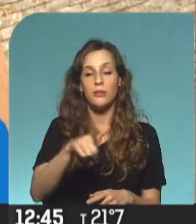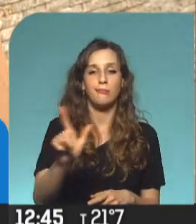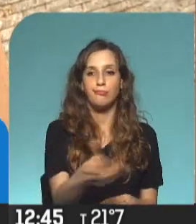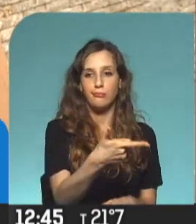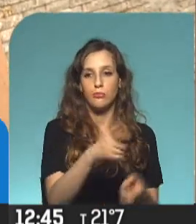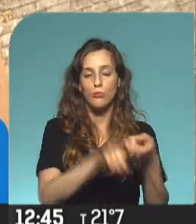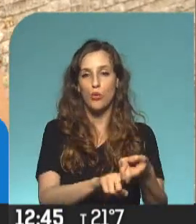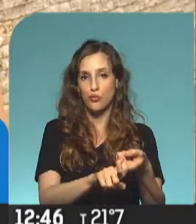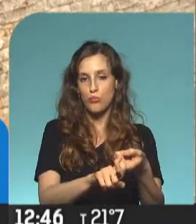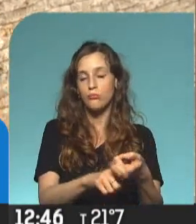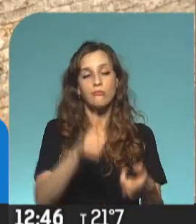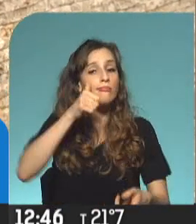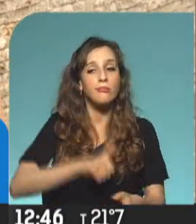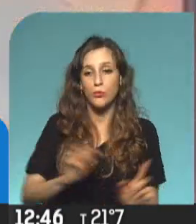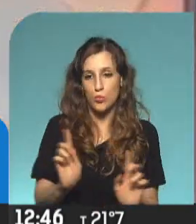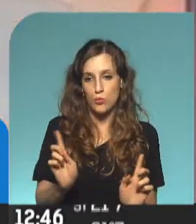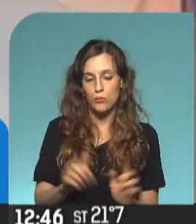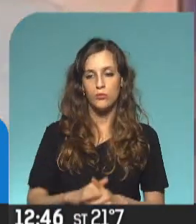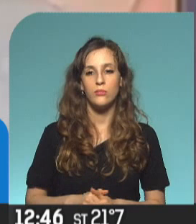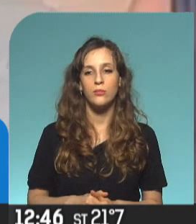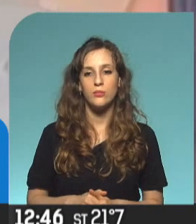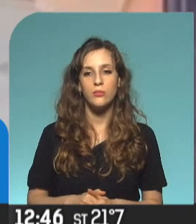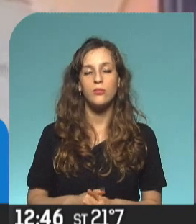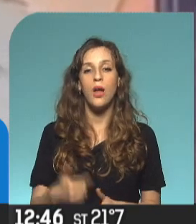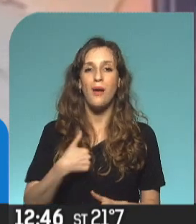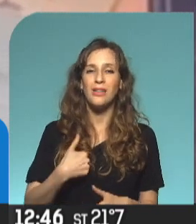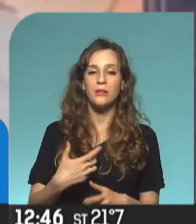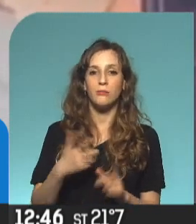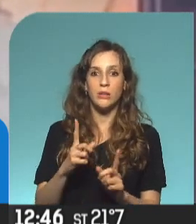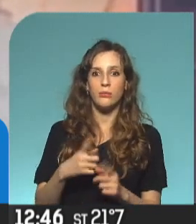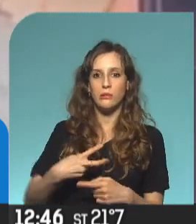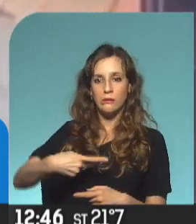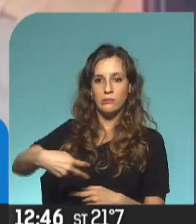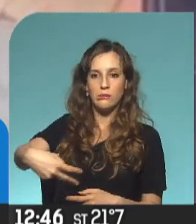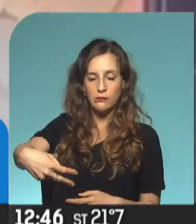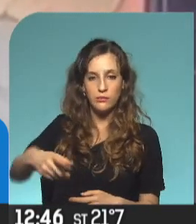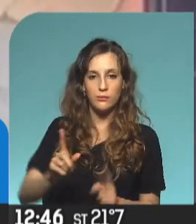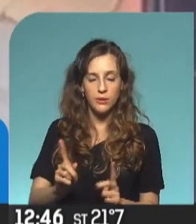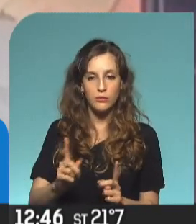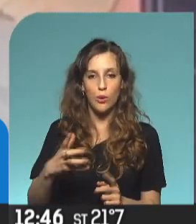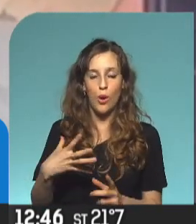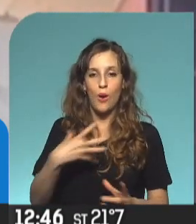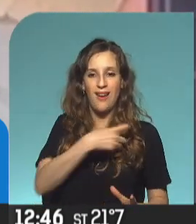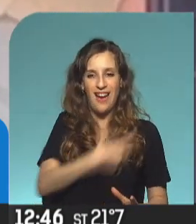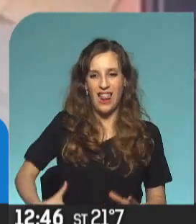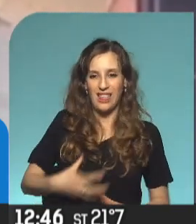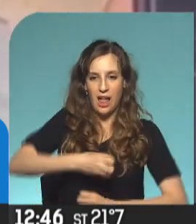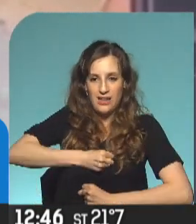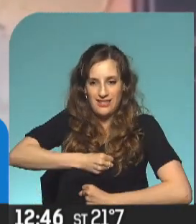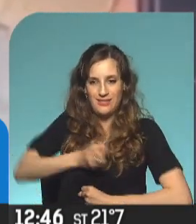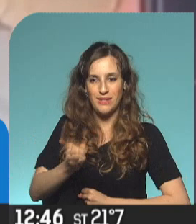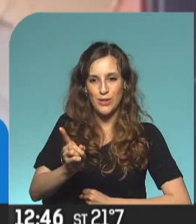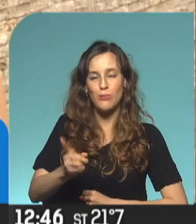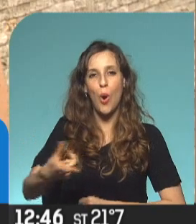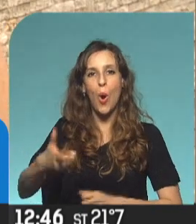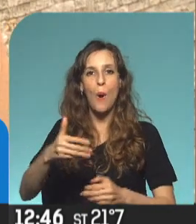pero no lo lastimó, nada más que fue el golpe. Y bueno, a mí me arrastraron para quitarme la cartera porque venía de cobrarle la jubilación